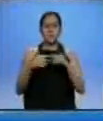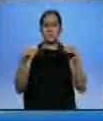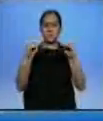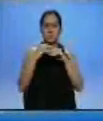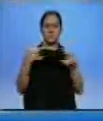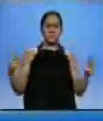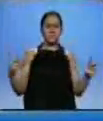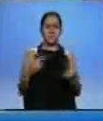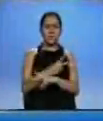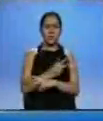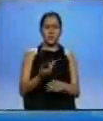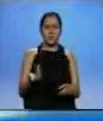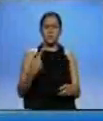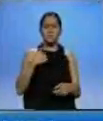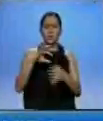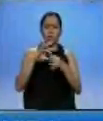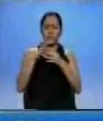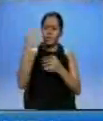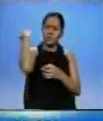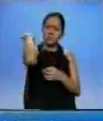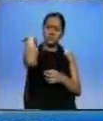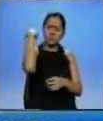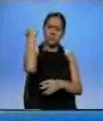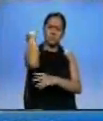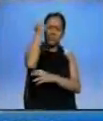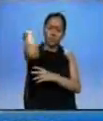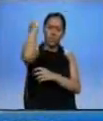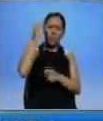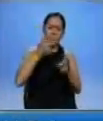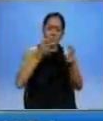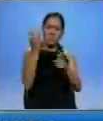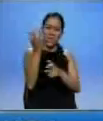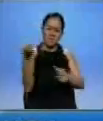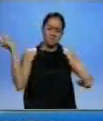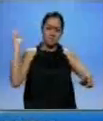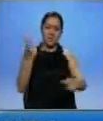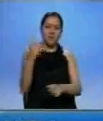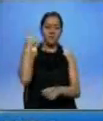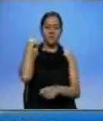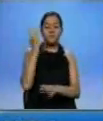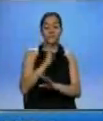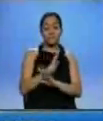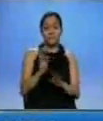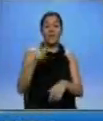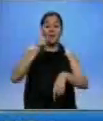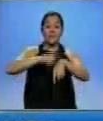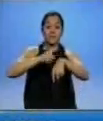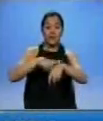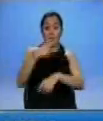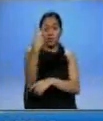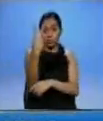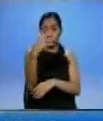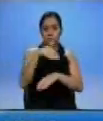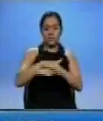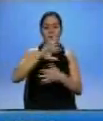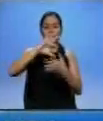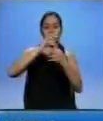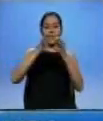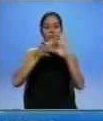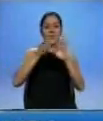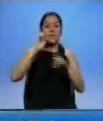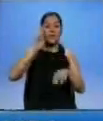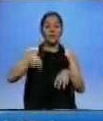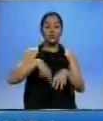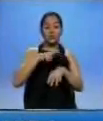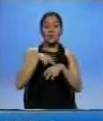agresiva. Compañero, de espaldas, le dispararon bombas, le tiraron piedras. A las 14 horas se ordena una cadena nacional, cuya matriz